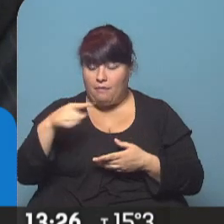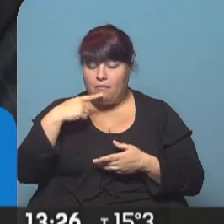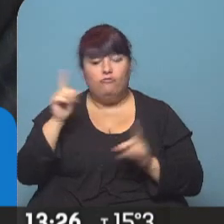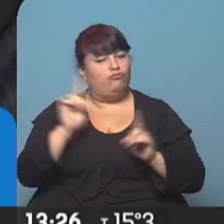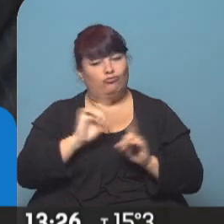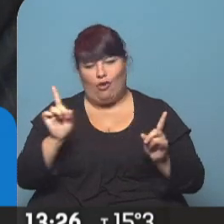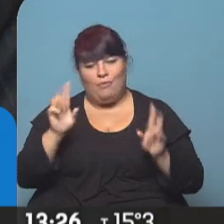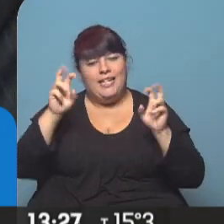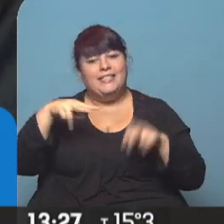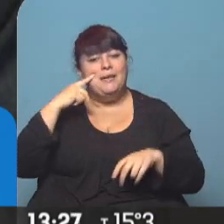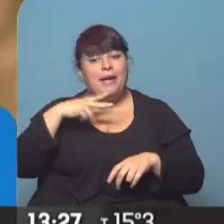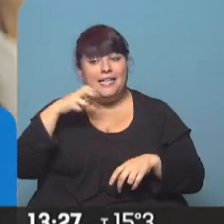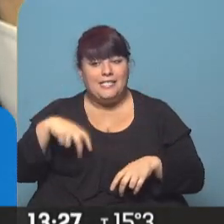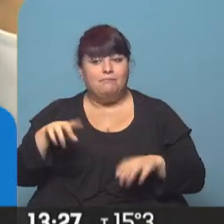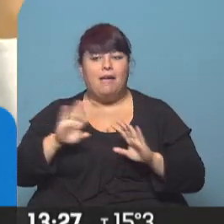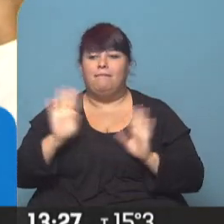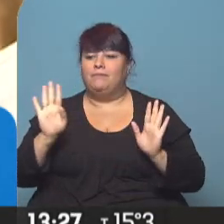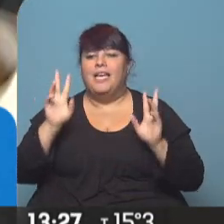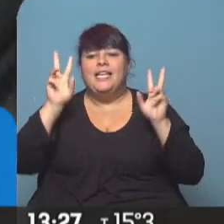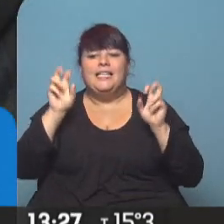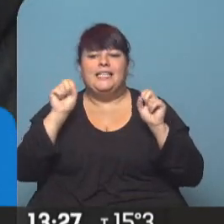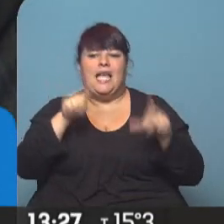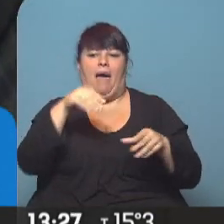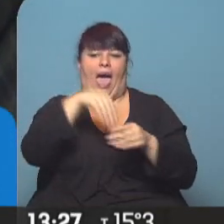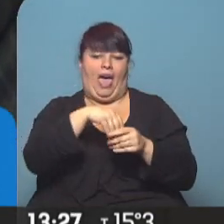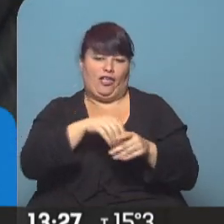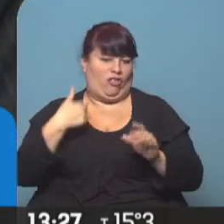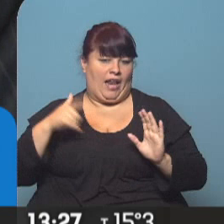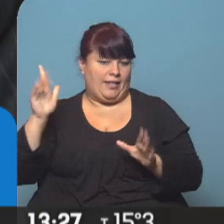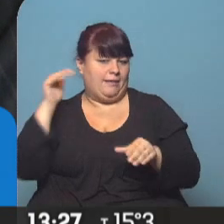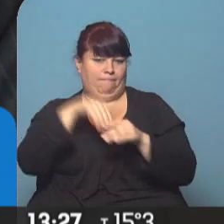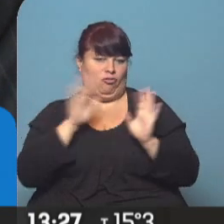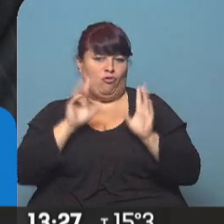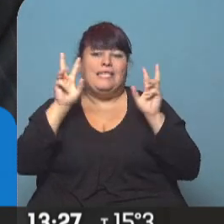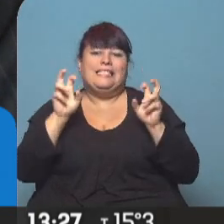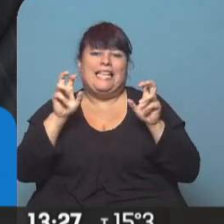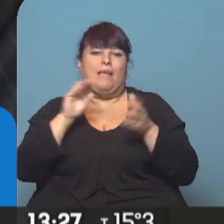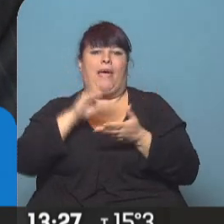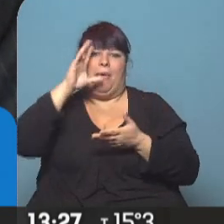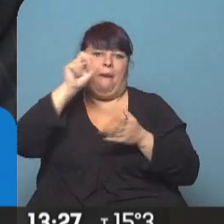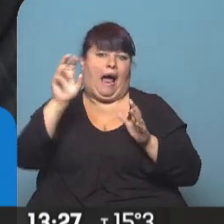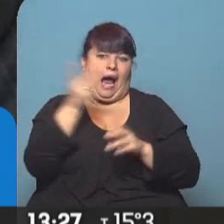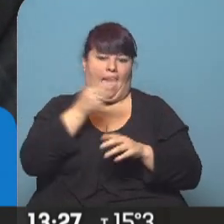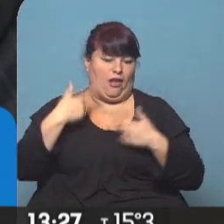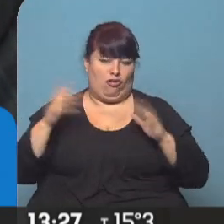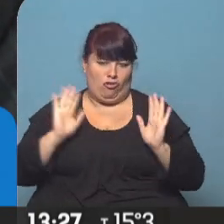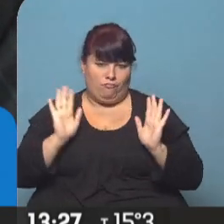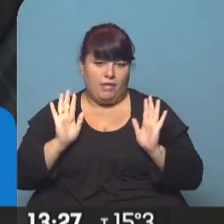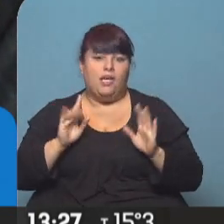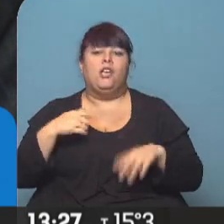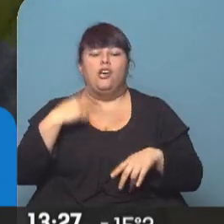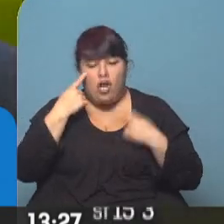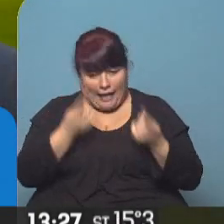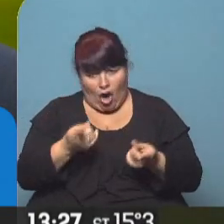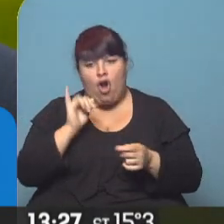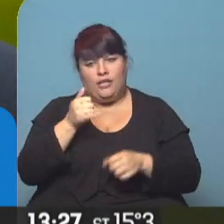No, el fiscal Nisman es una cuestión interna argentina, no es una cuestión diplomática entre nosotros.